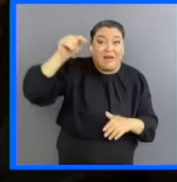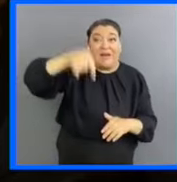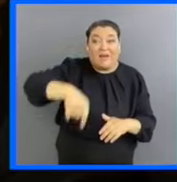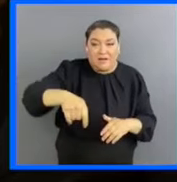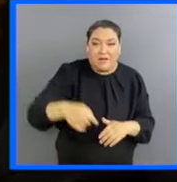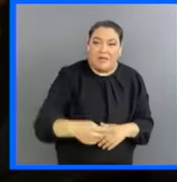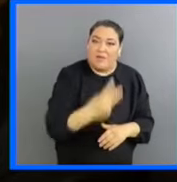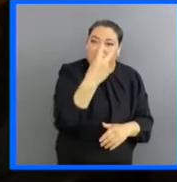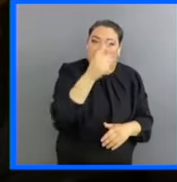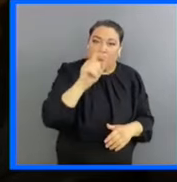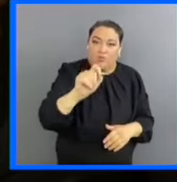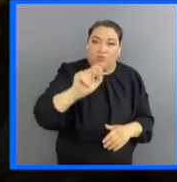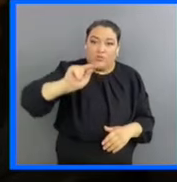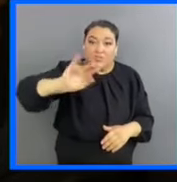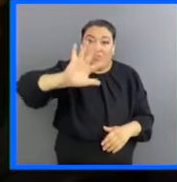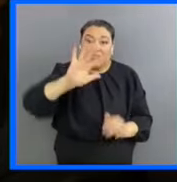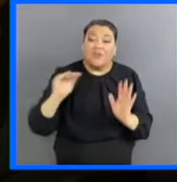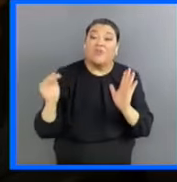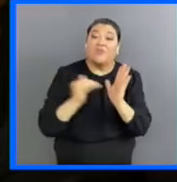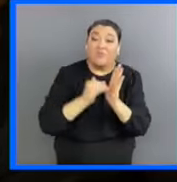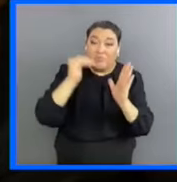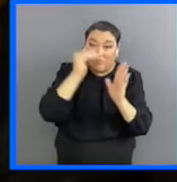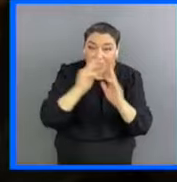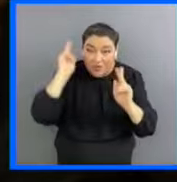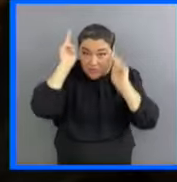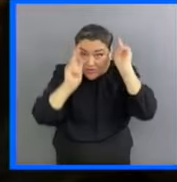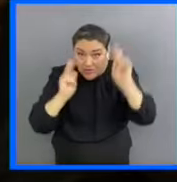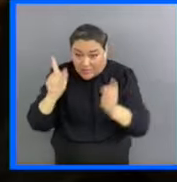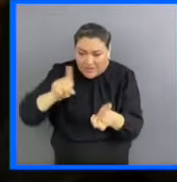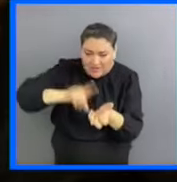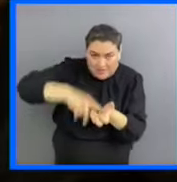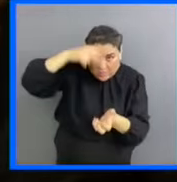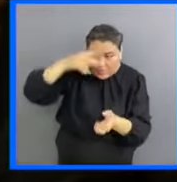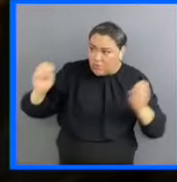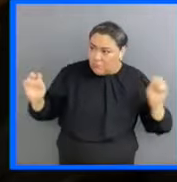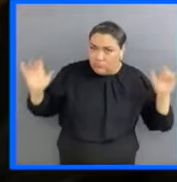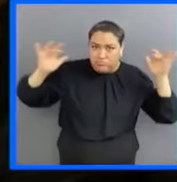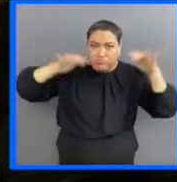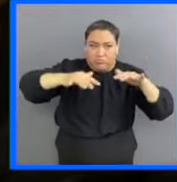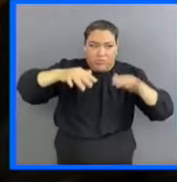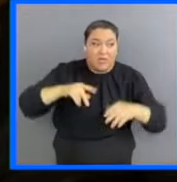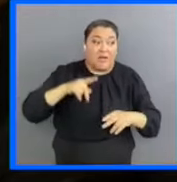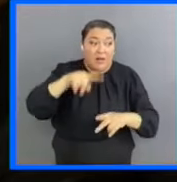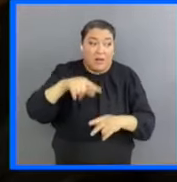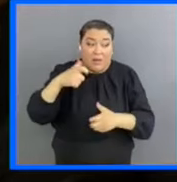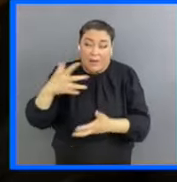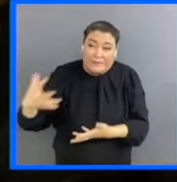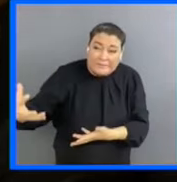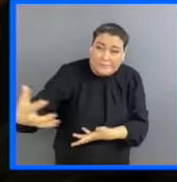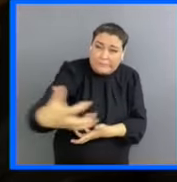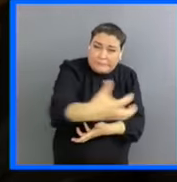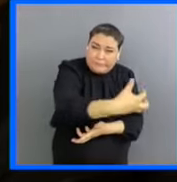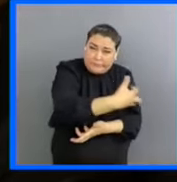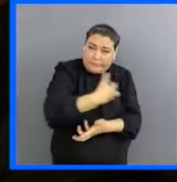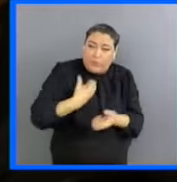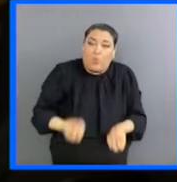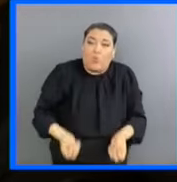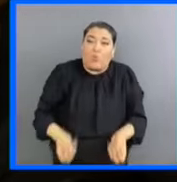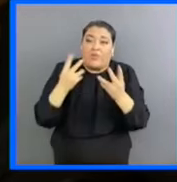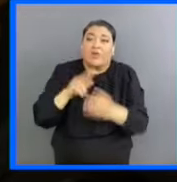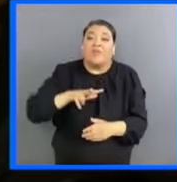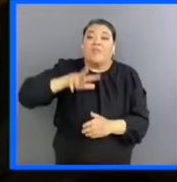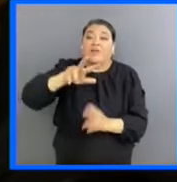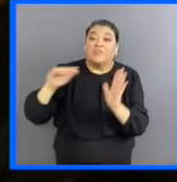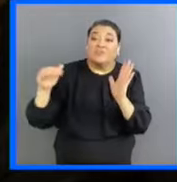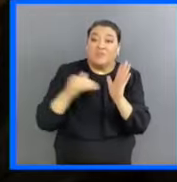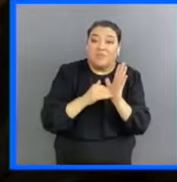2.85 millones de visitantes nacionales, una derrama económica de 18.500